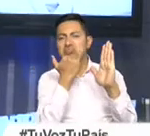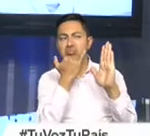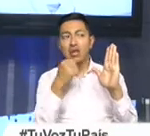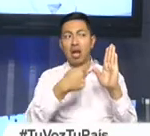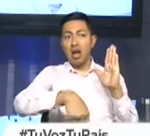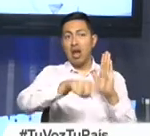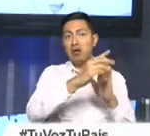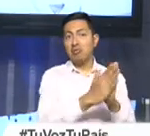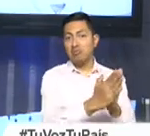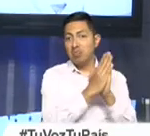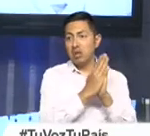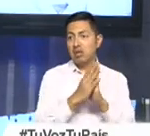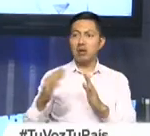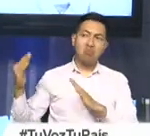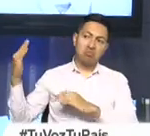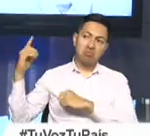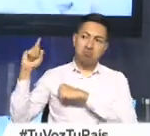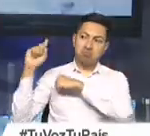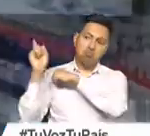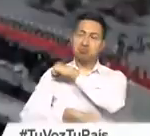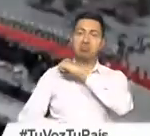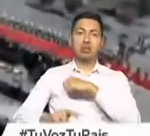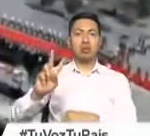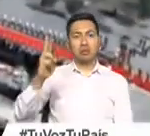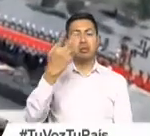político planteado por la oposición.